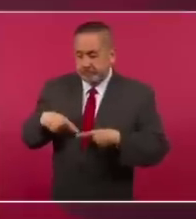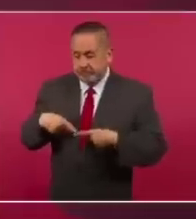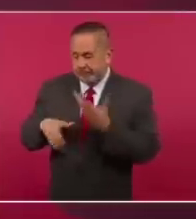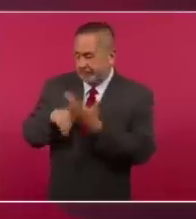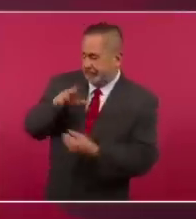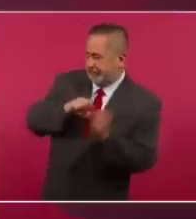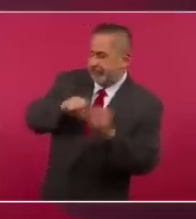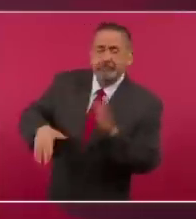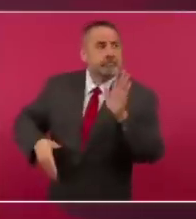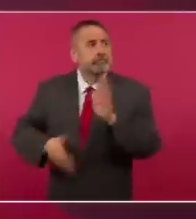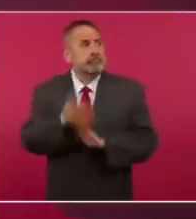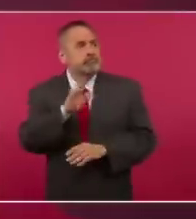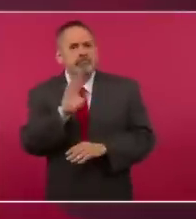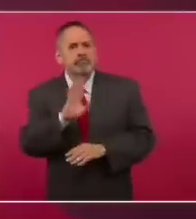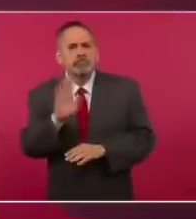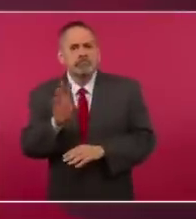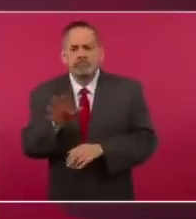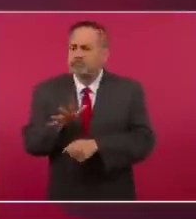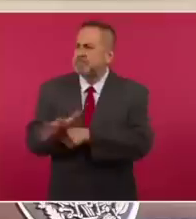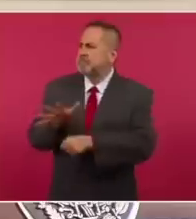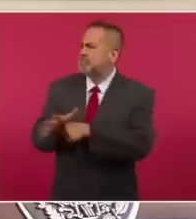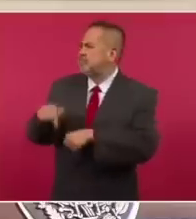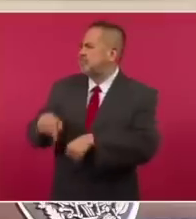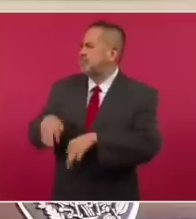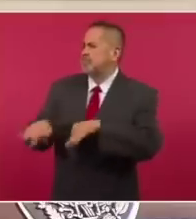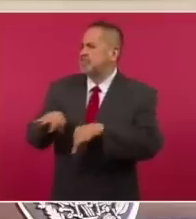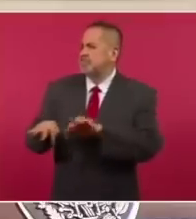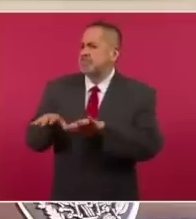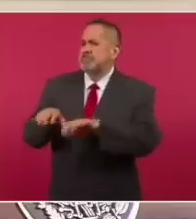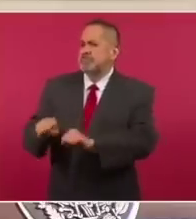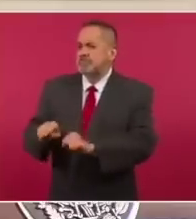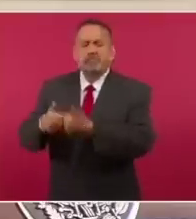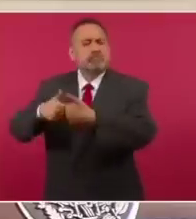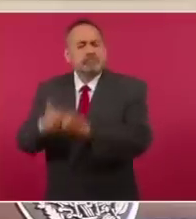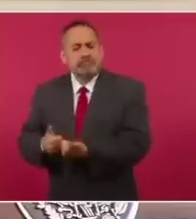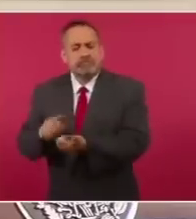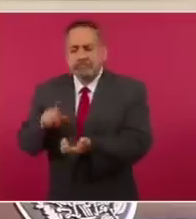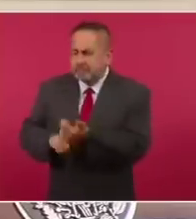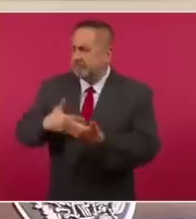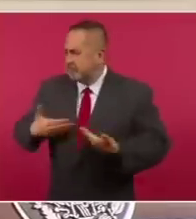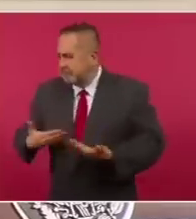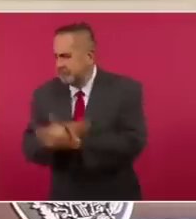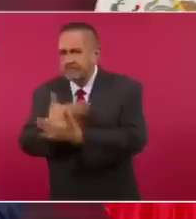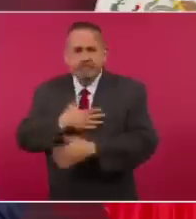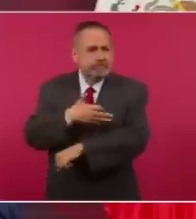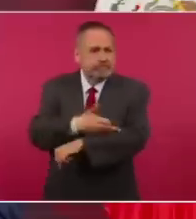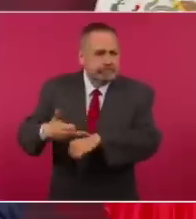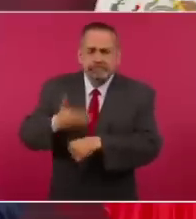vivir y sea feliz en donde nació, donde están sus familiares, donde están sus